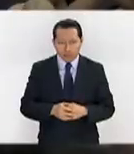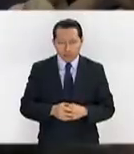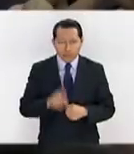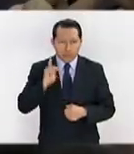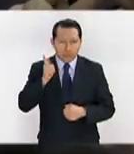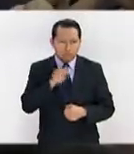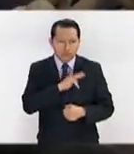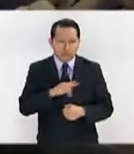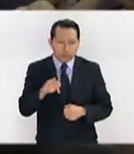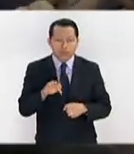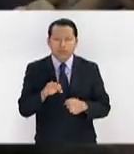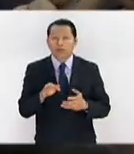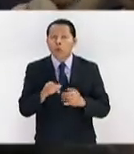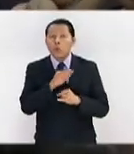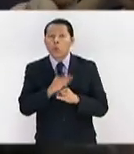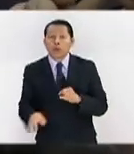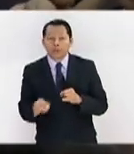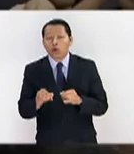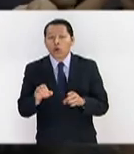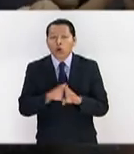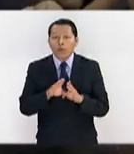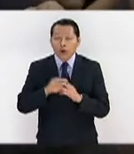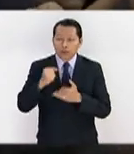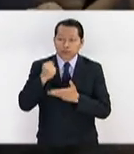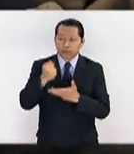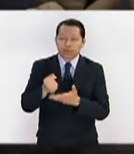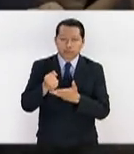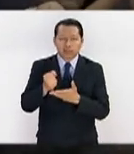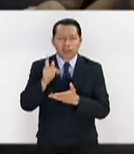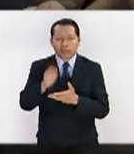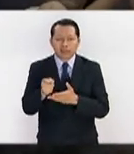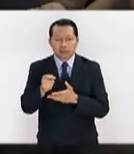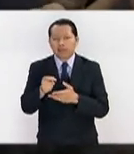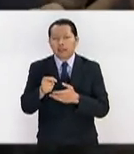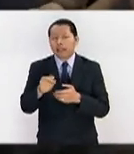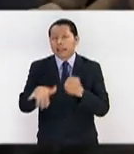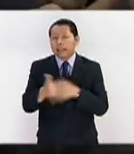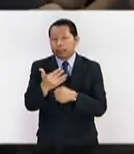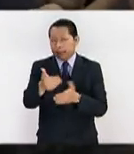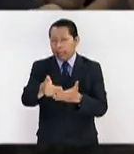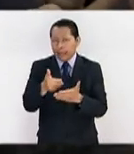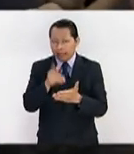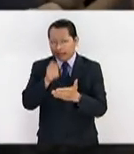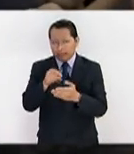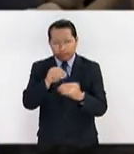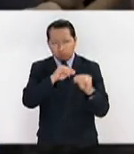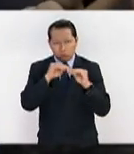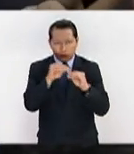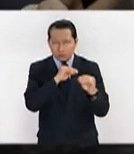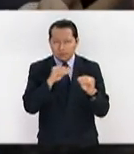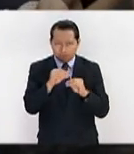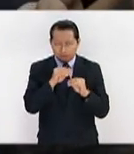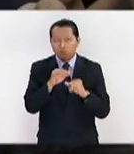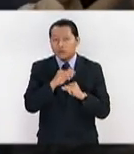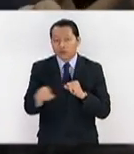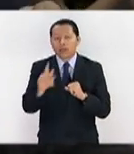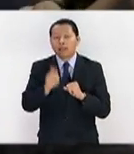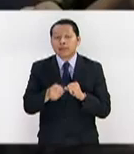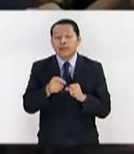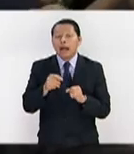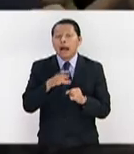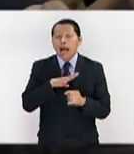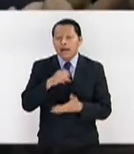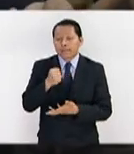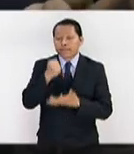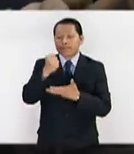Esperamos tener ya la última parte del paquete aprobado antes del 15, antes de que empiece la ronda adicional. Y este paquete económico